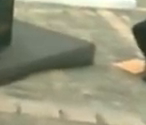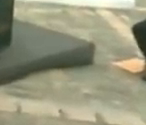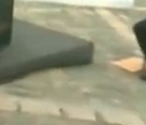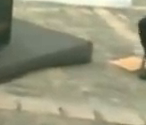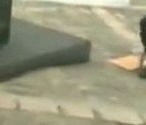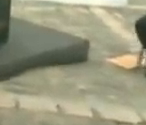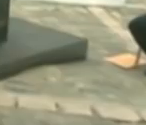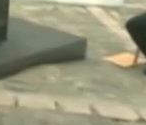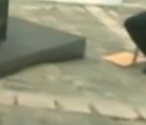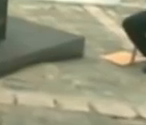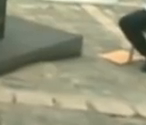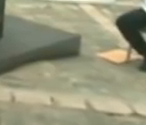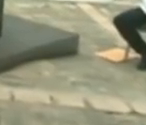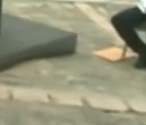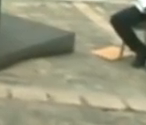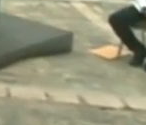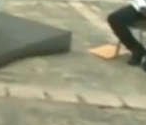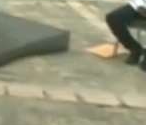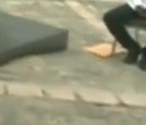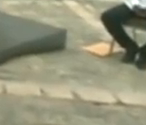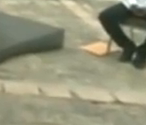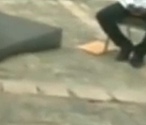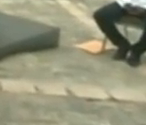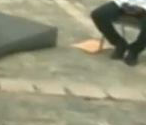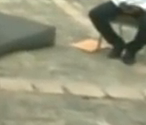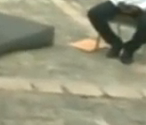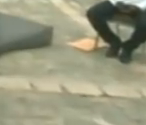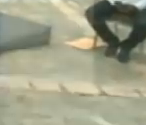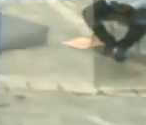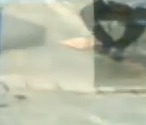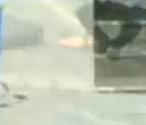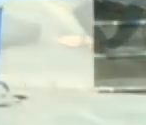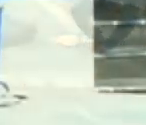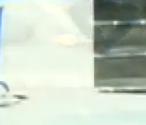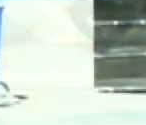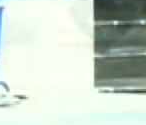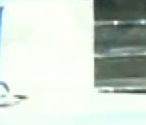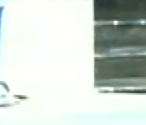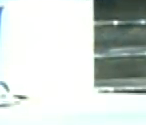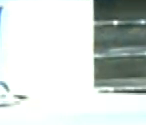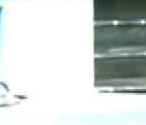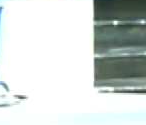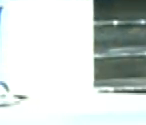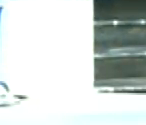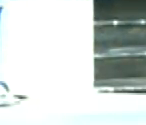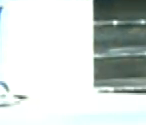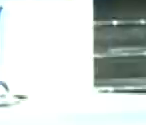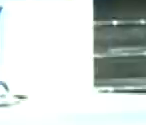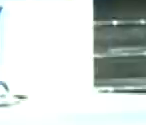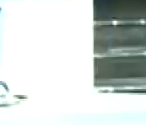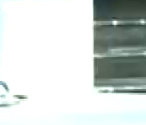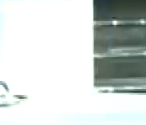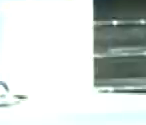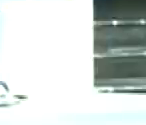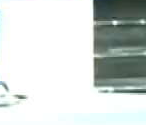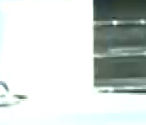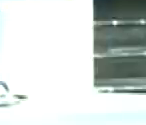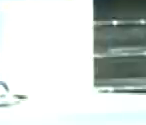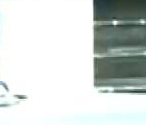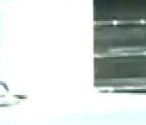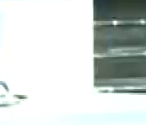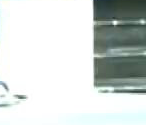a todos los vecinos, vecinas, a todos los trabajadores y trabajadoras de la misión Venezuela